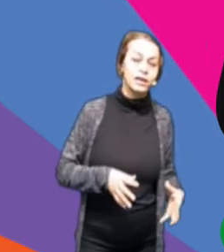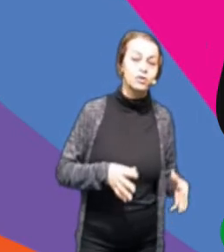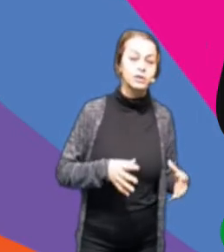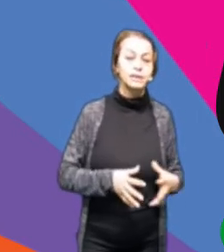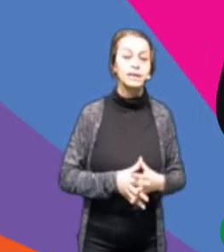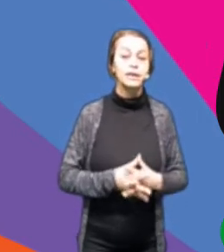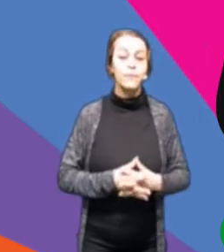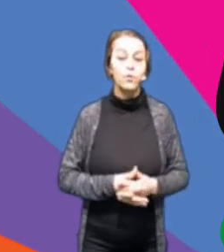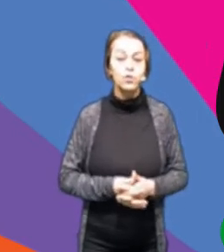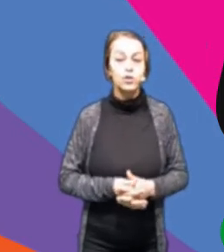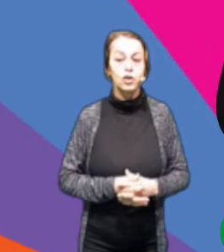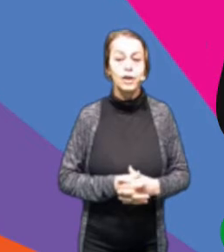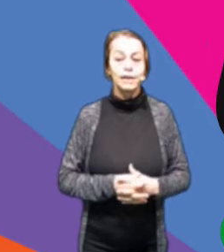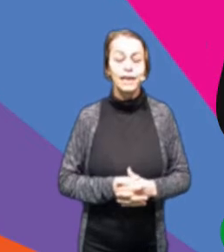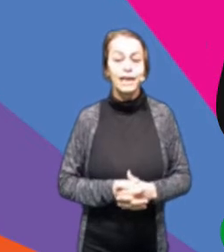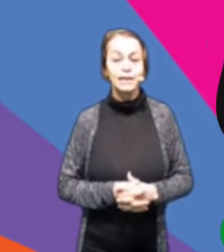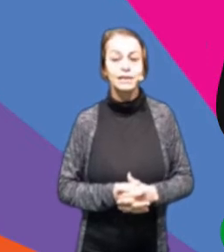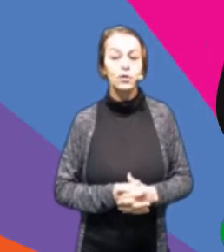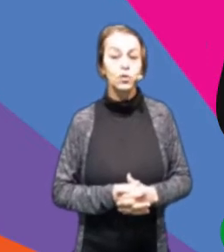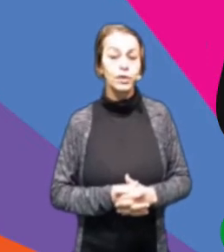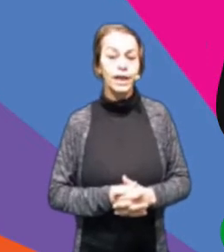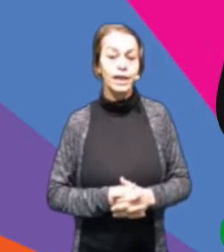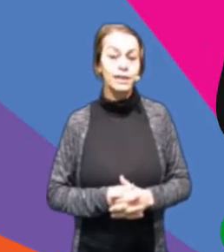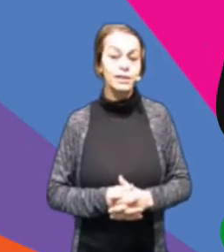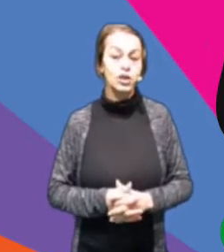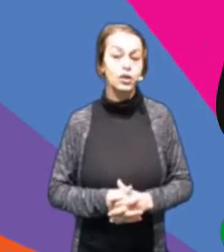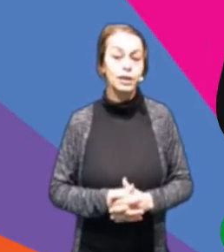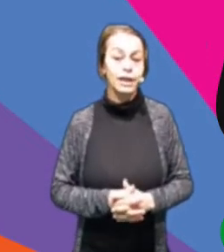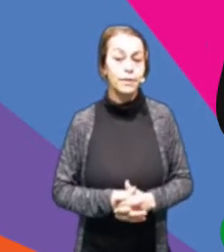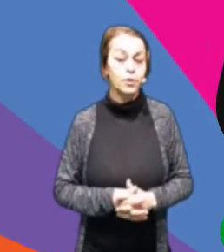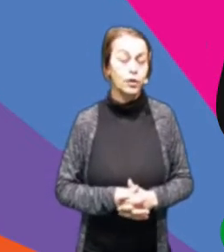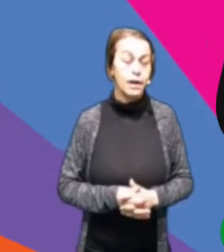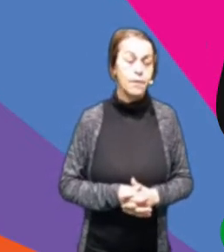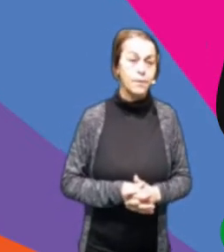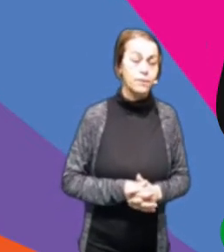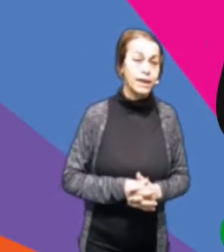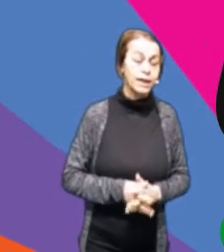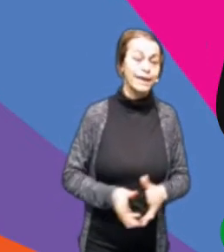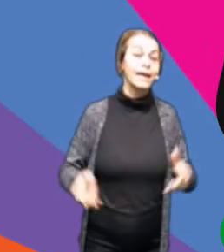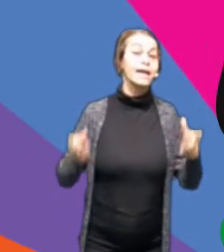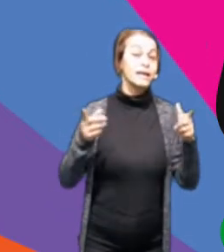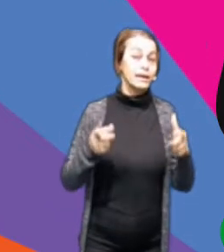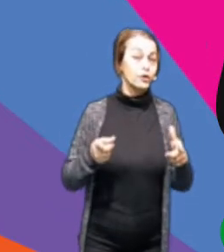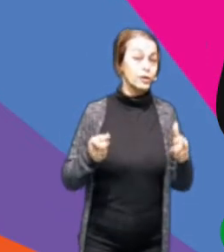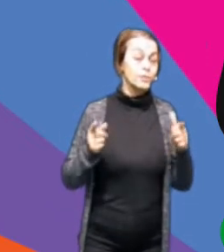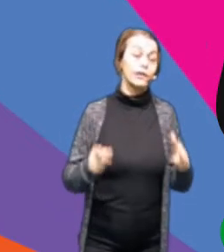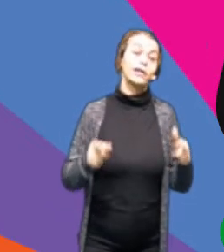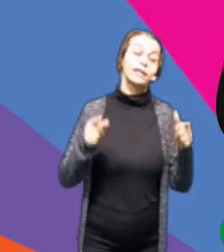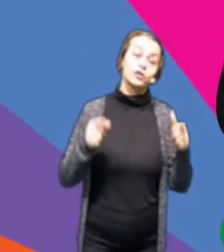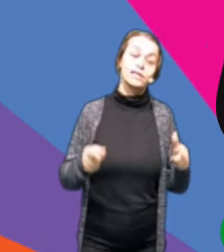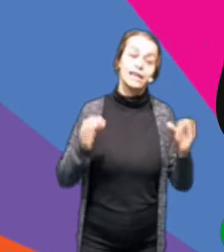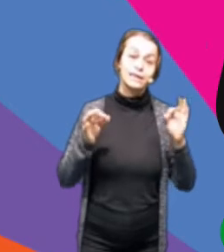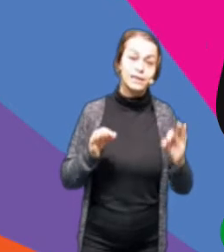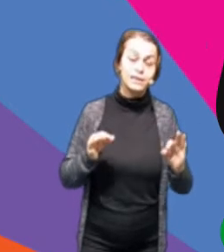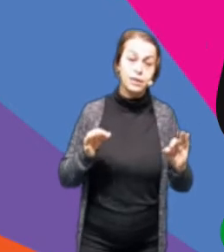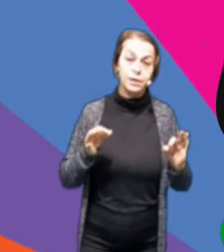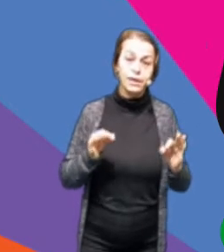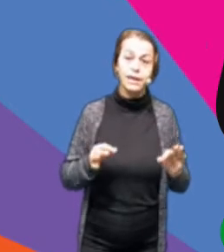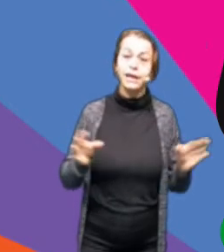interno tras el impulso de la segunda edición del programa Previaje. Recordemos que ahora entonces el